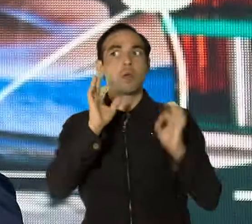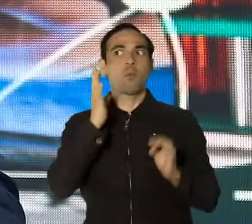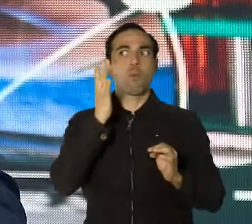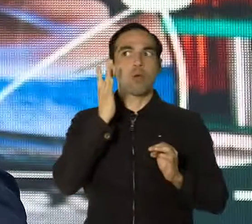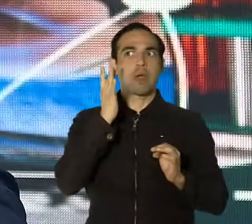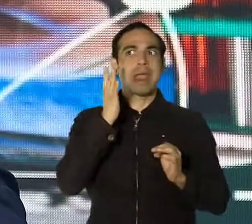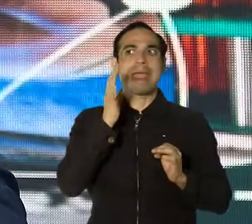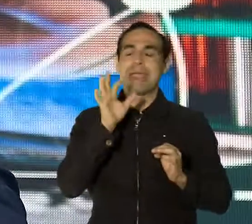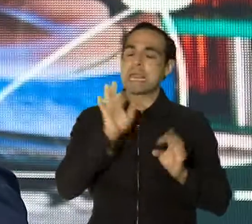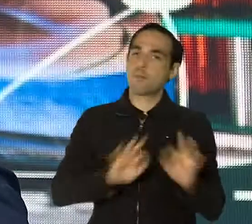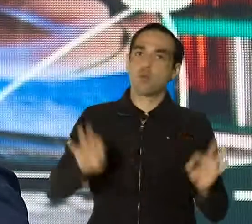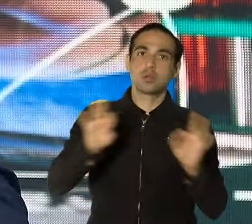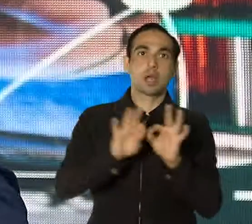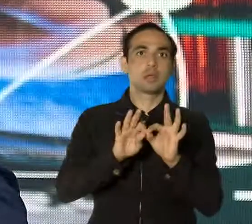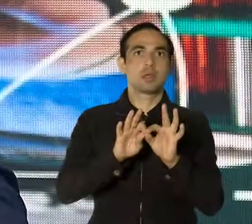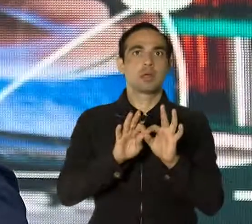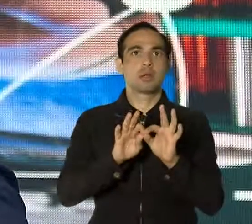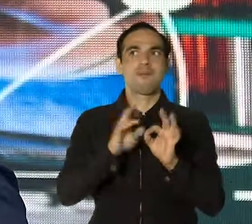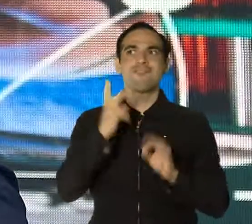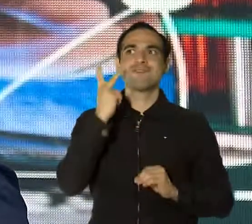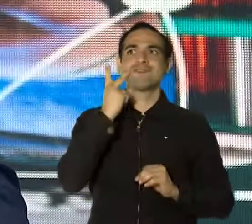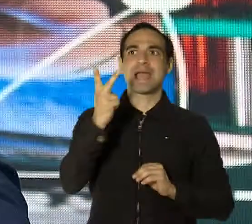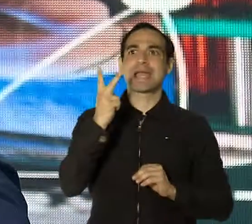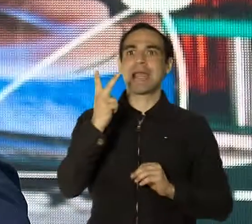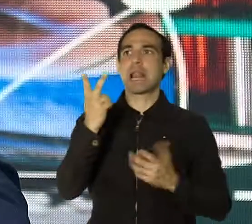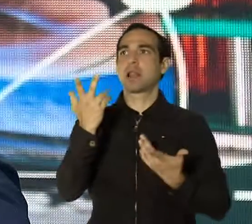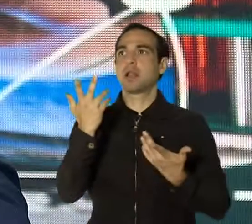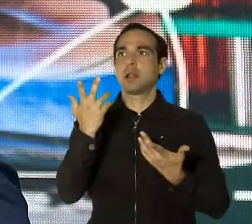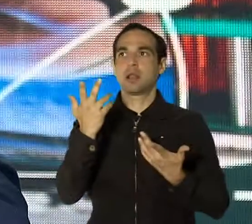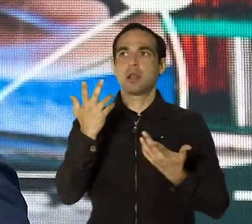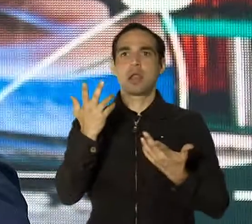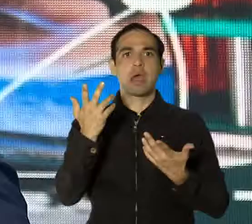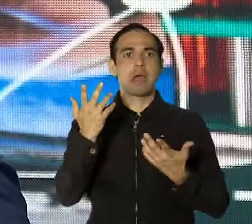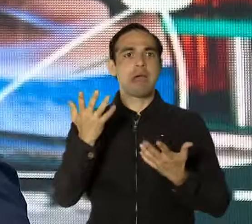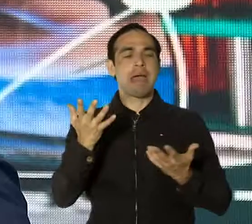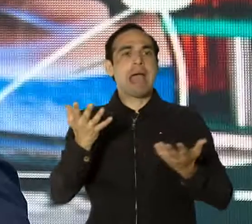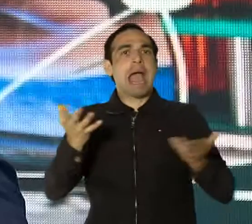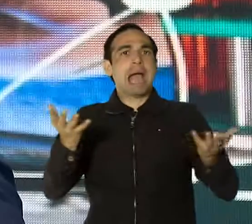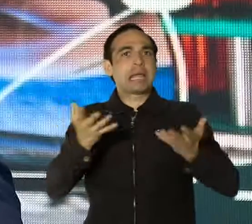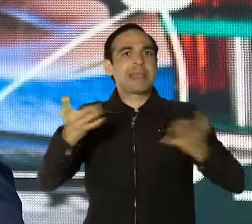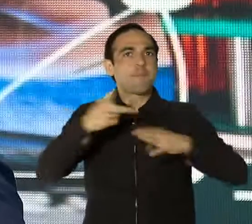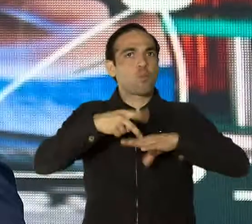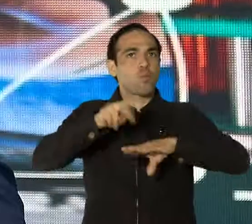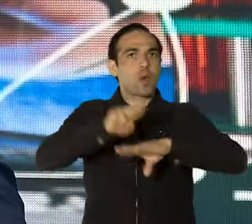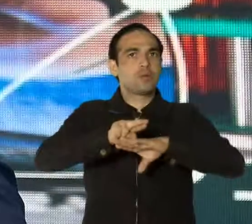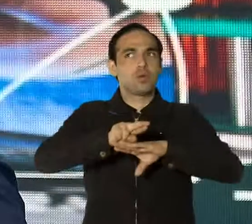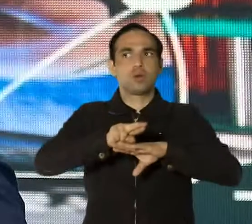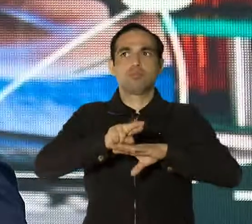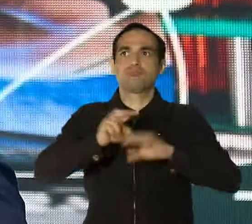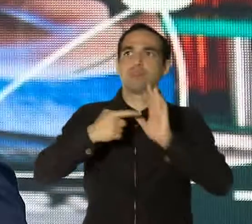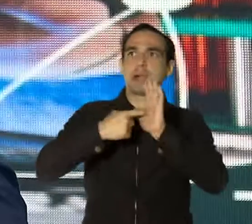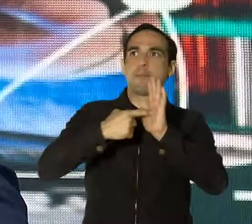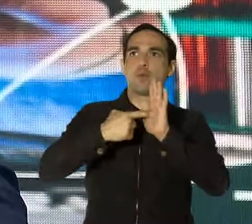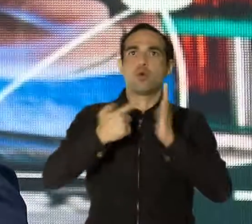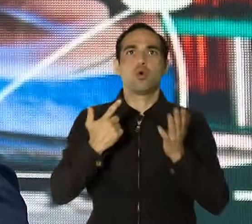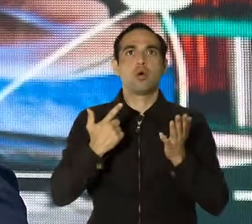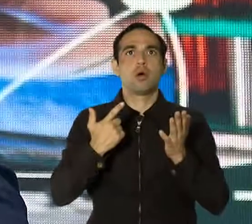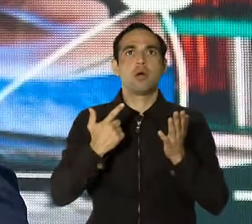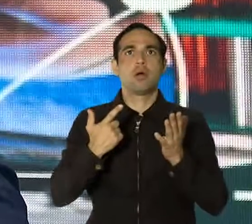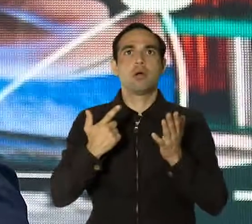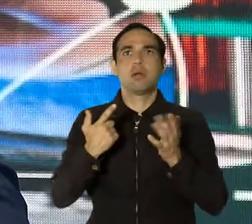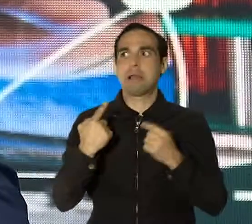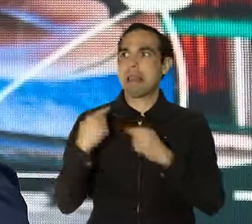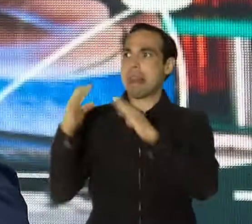tasadores, ¿verdad?, han cogido ese input que las